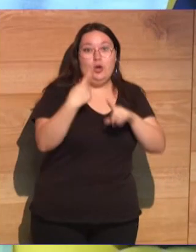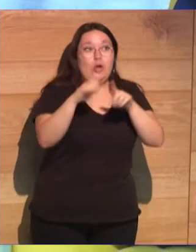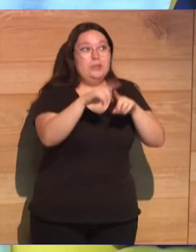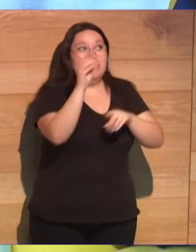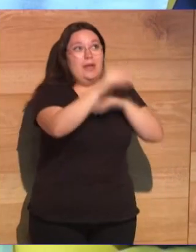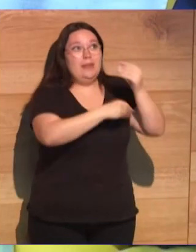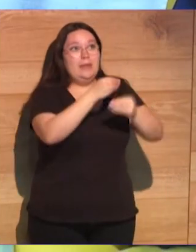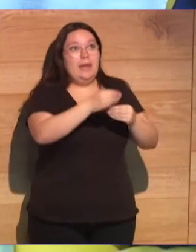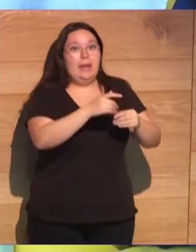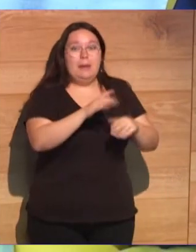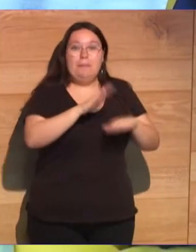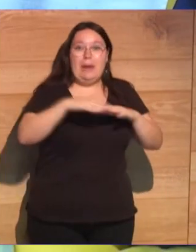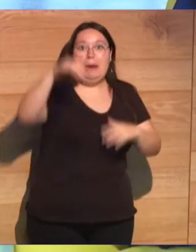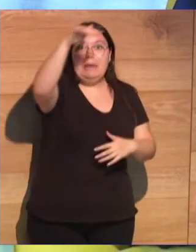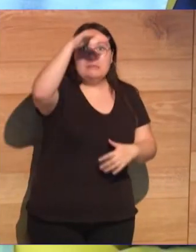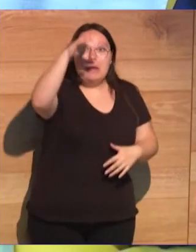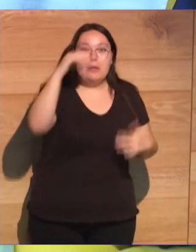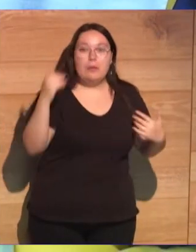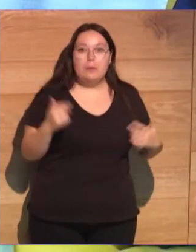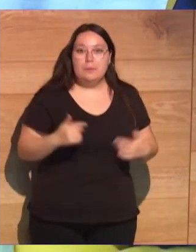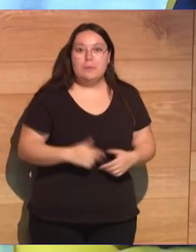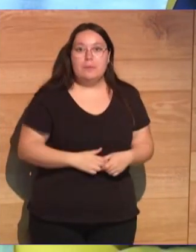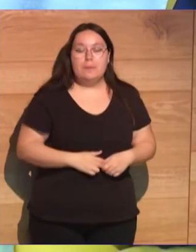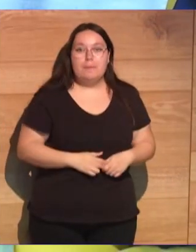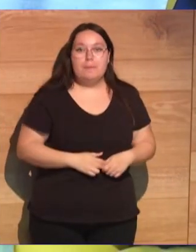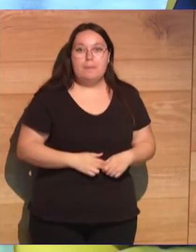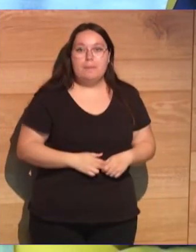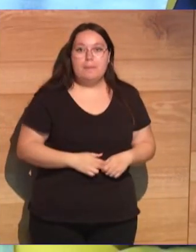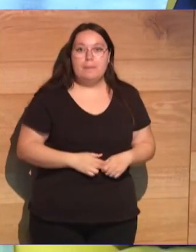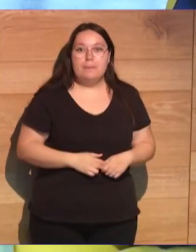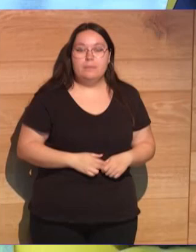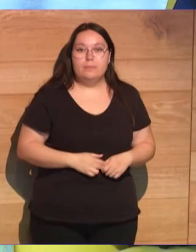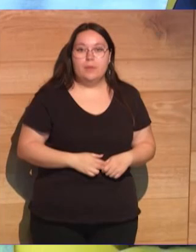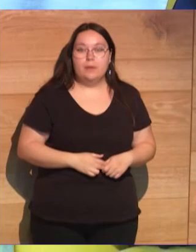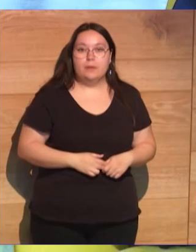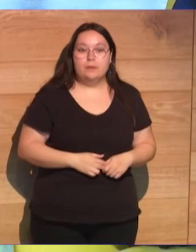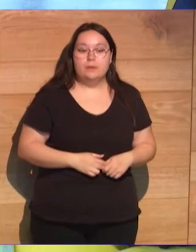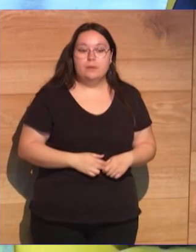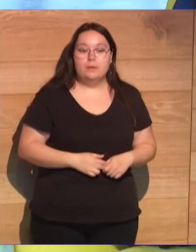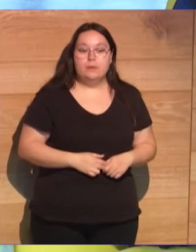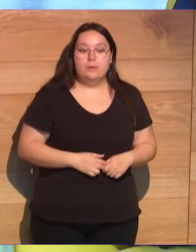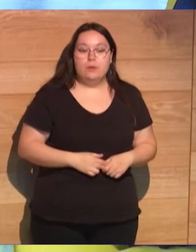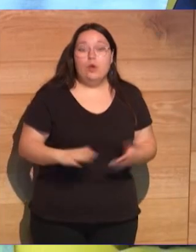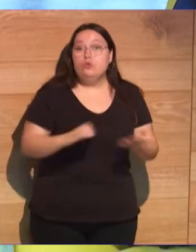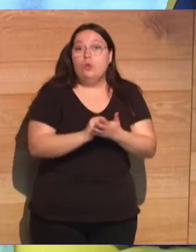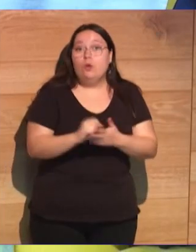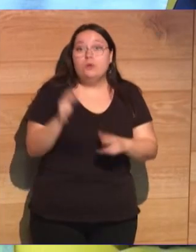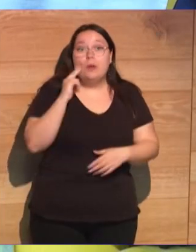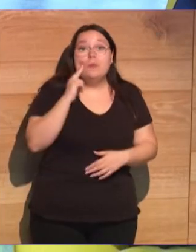cosas para el espacio y tal, pero que todos teníamos miedo a la bomba nuclear y poco